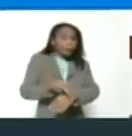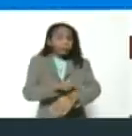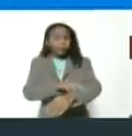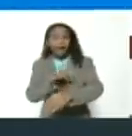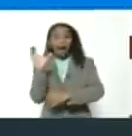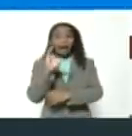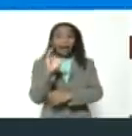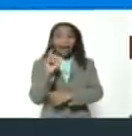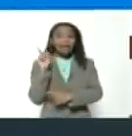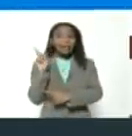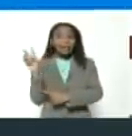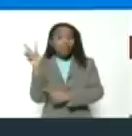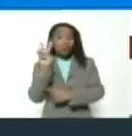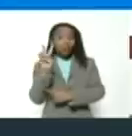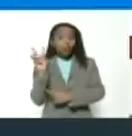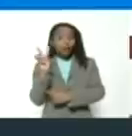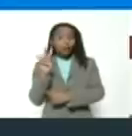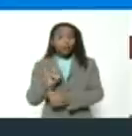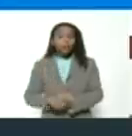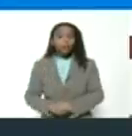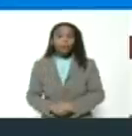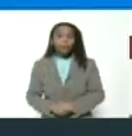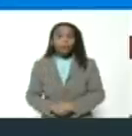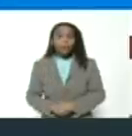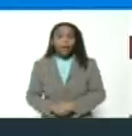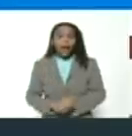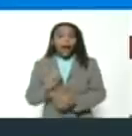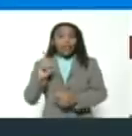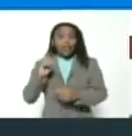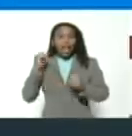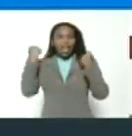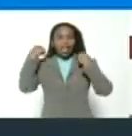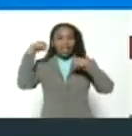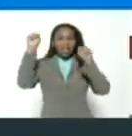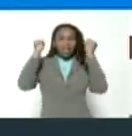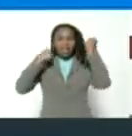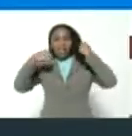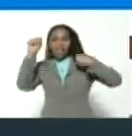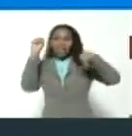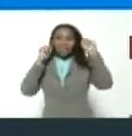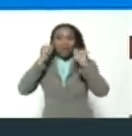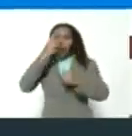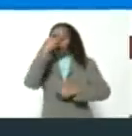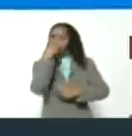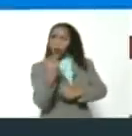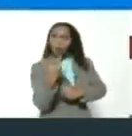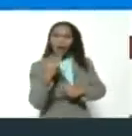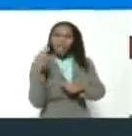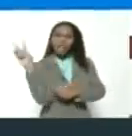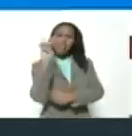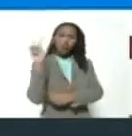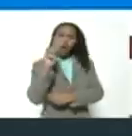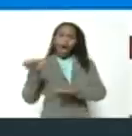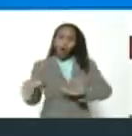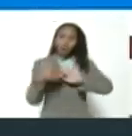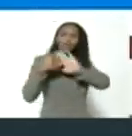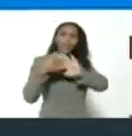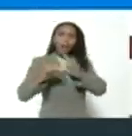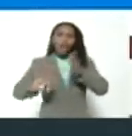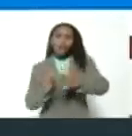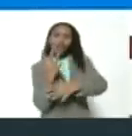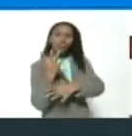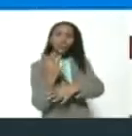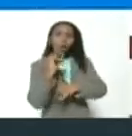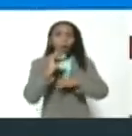un venezolonazo, fueron la rebelión de los pobres de Venezuela contra el Fondo